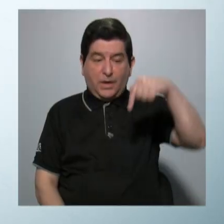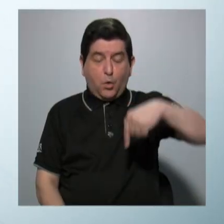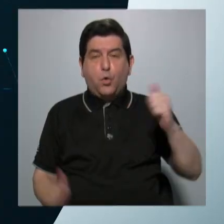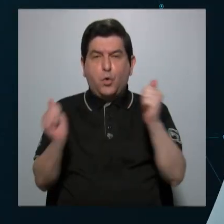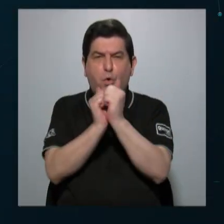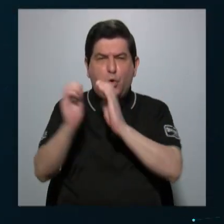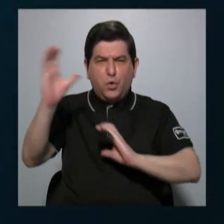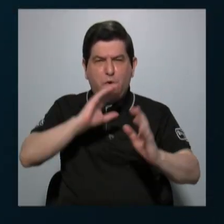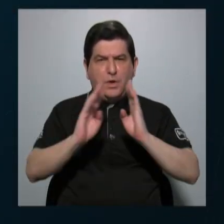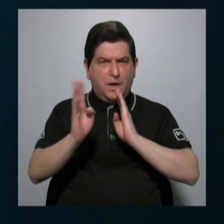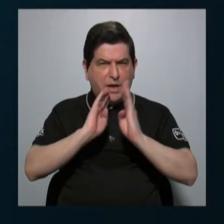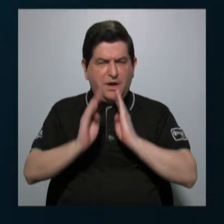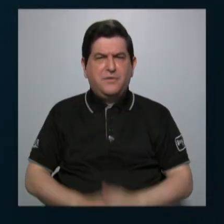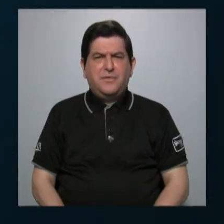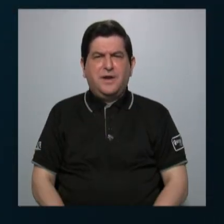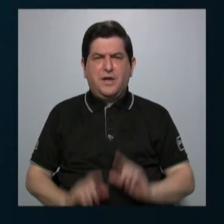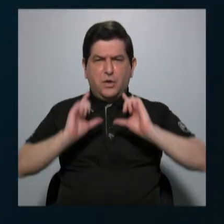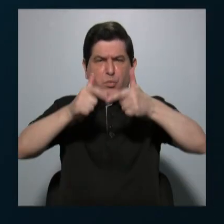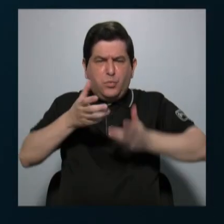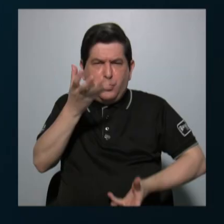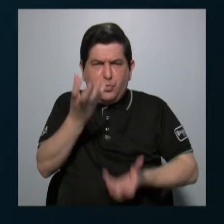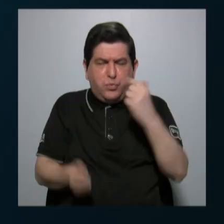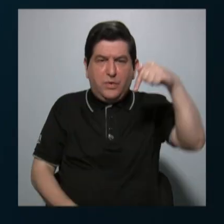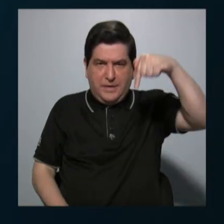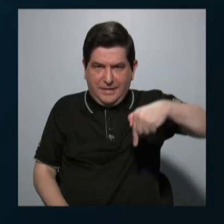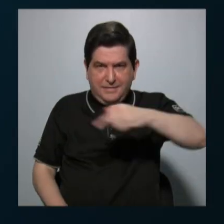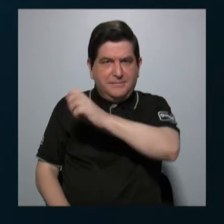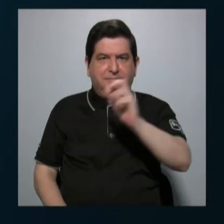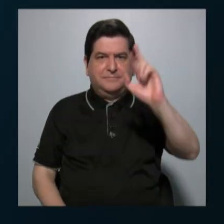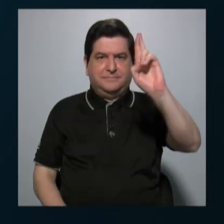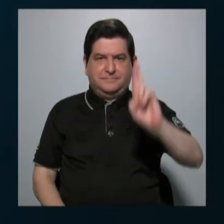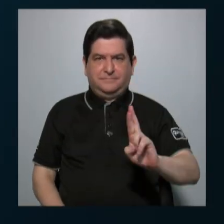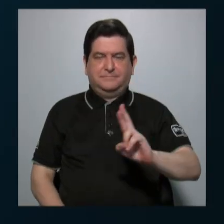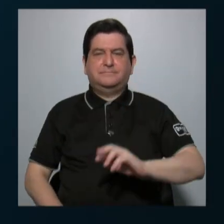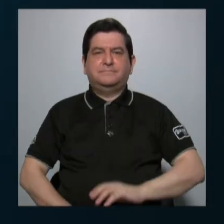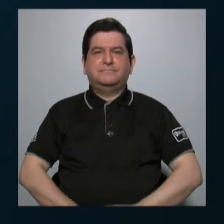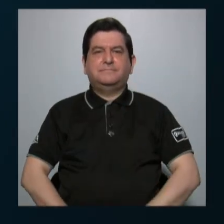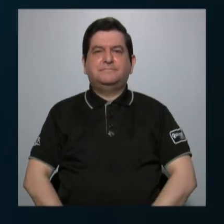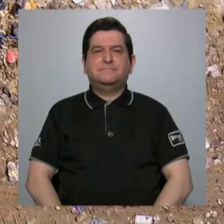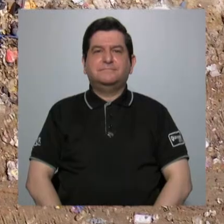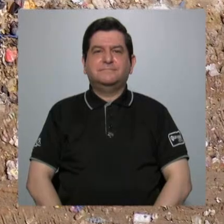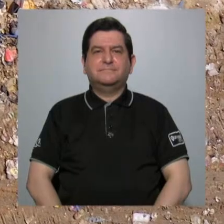Hoy en Conciencia hablaremos sobre la incineración de basura en Costa Rica.